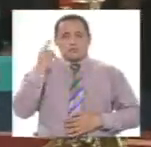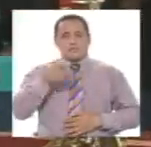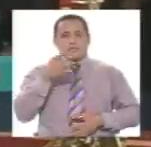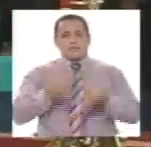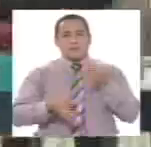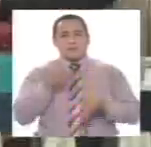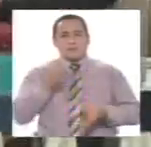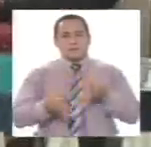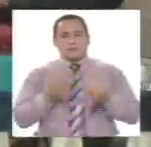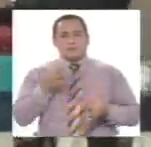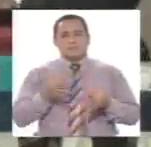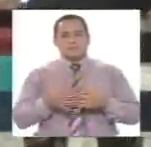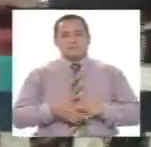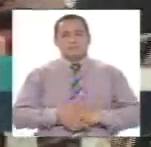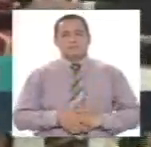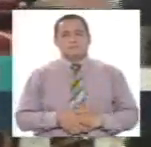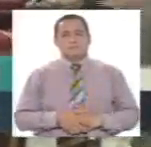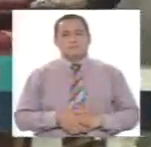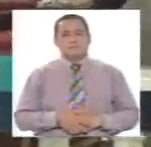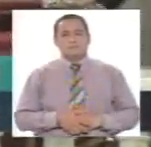demanden.